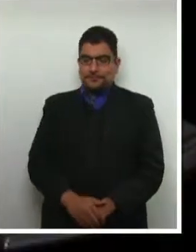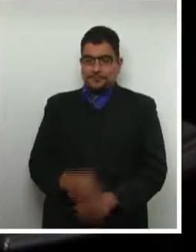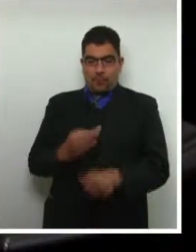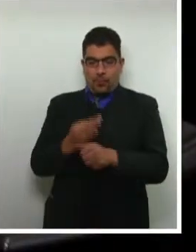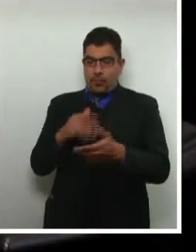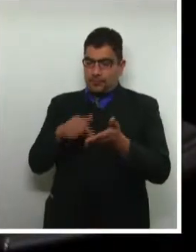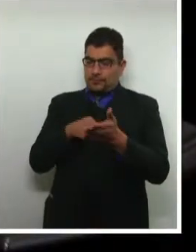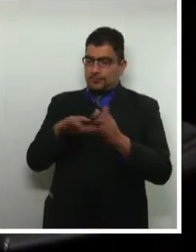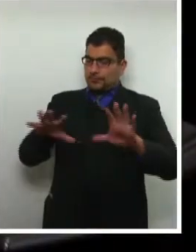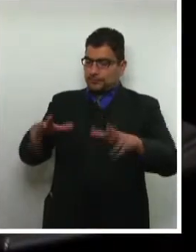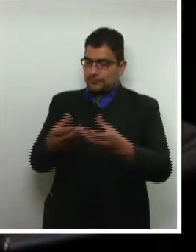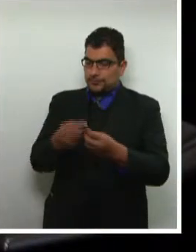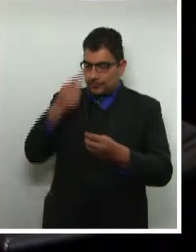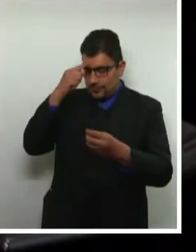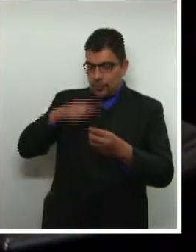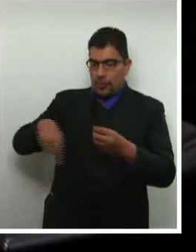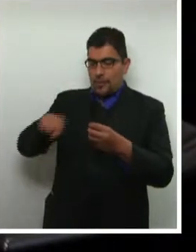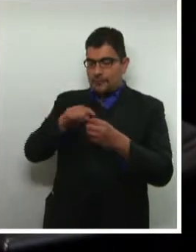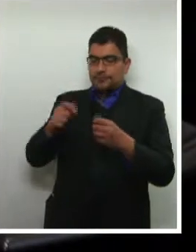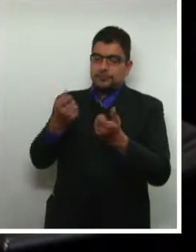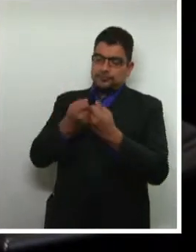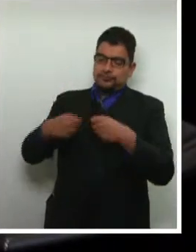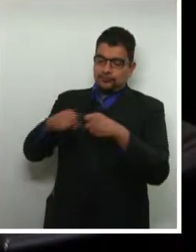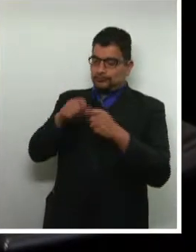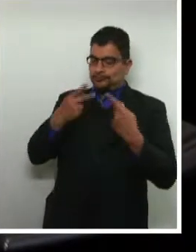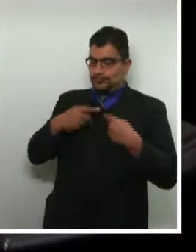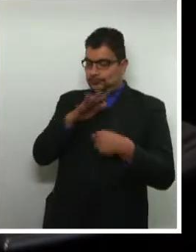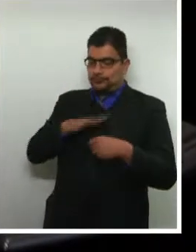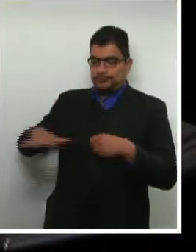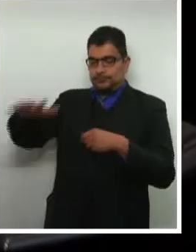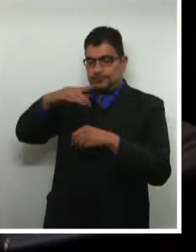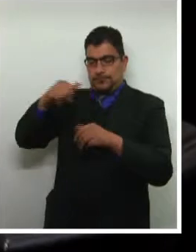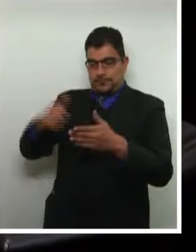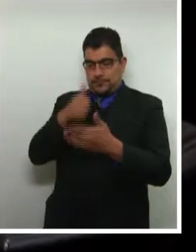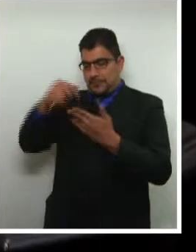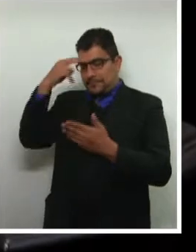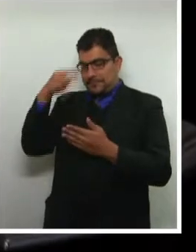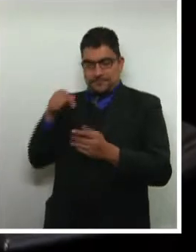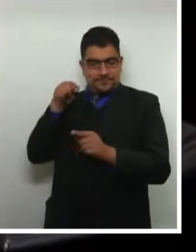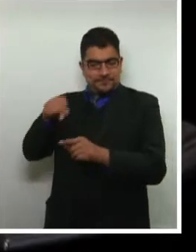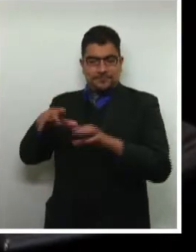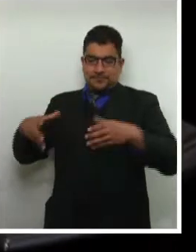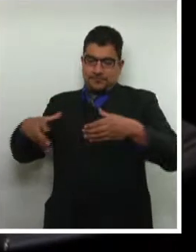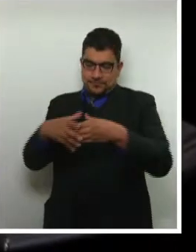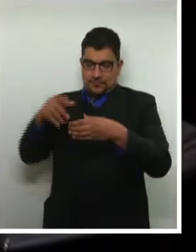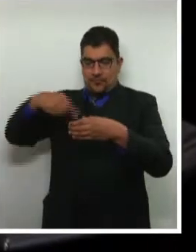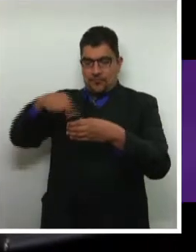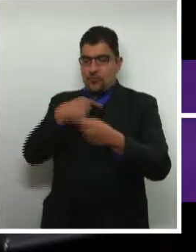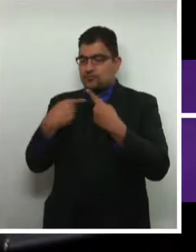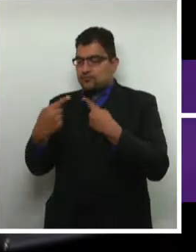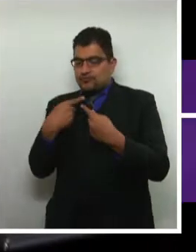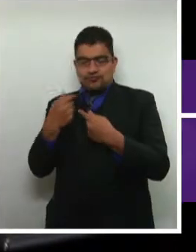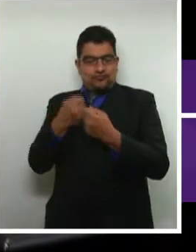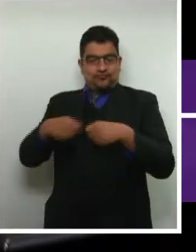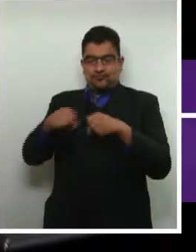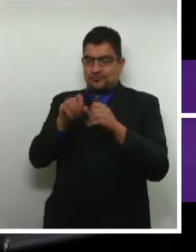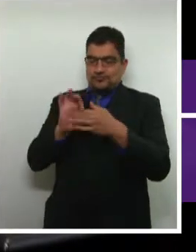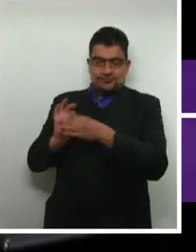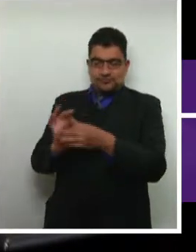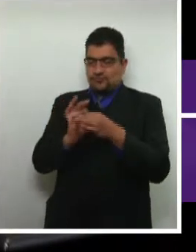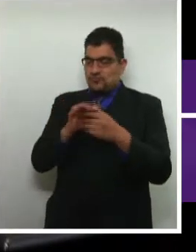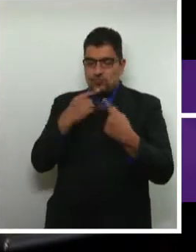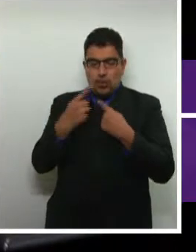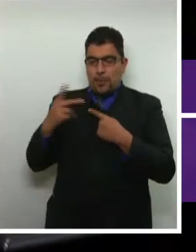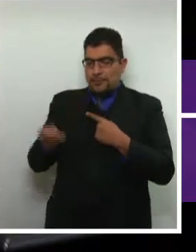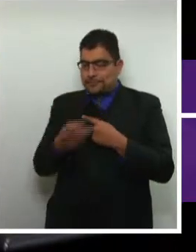Consejo Económico, Social y Ambiental de la Ciudad de México es un órgano de diálogo social y concertación